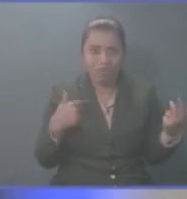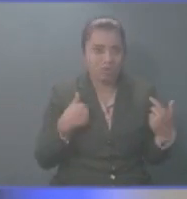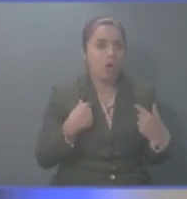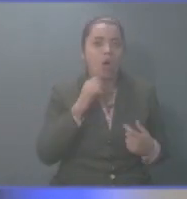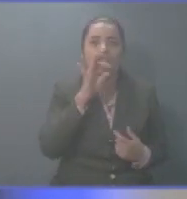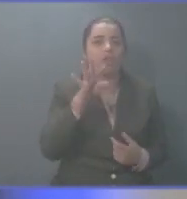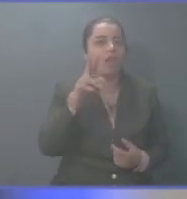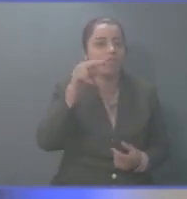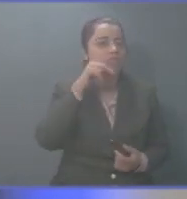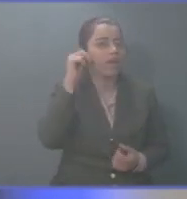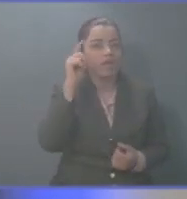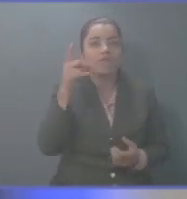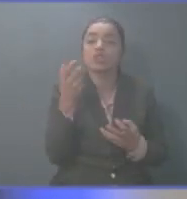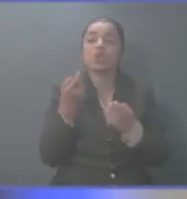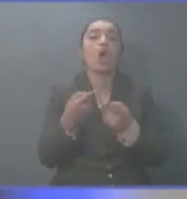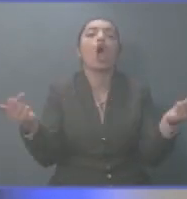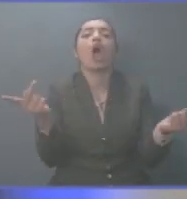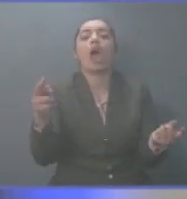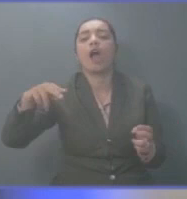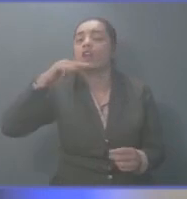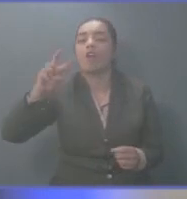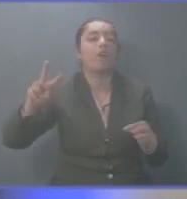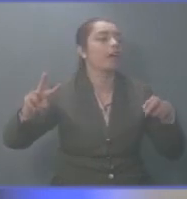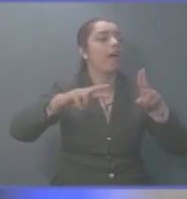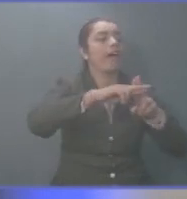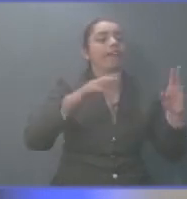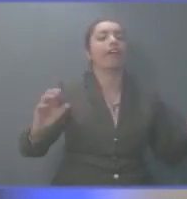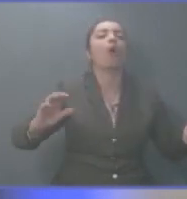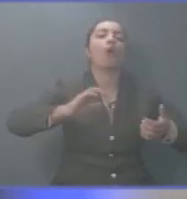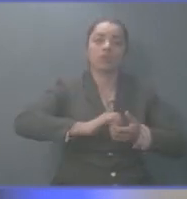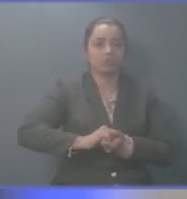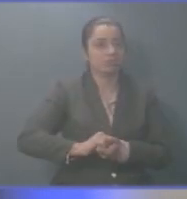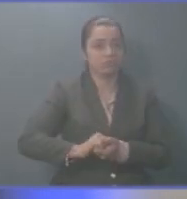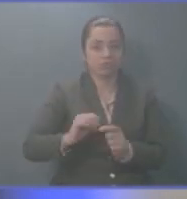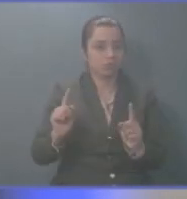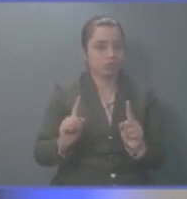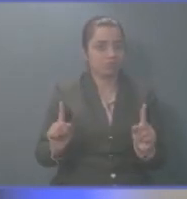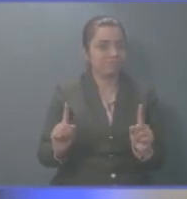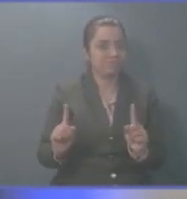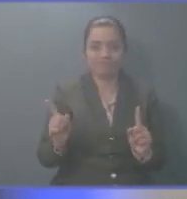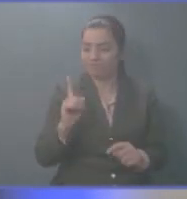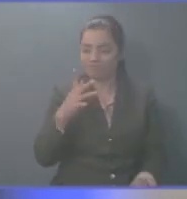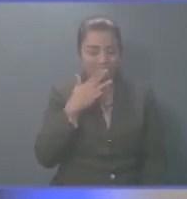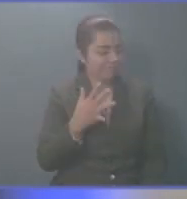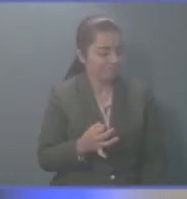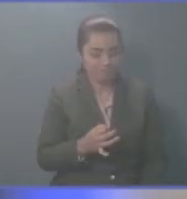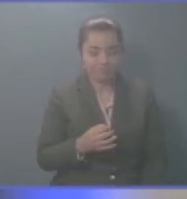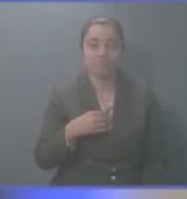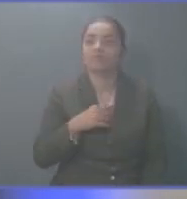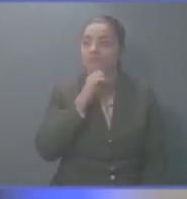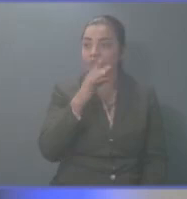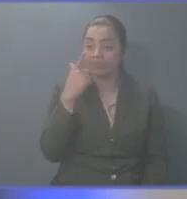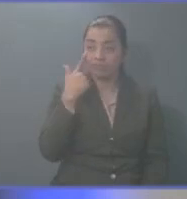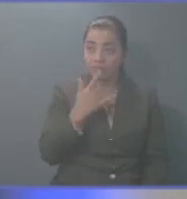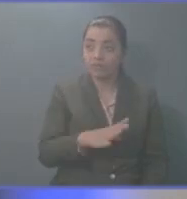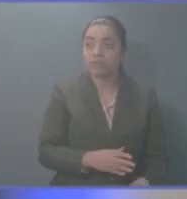unión maliciosa que quiere vendérsele a la población de que Arena y el FMLN somos más de lo mismo. No es cierto. O sea, repito, y el ejemplo más